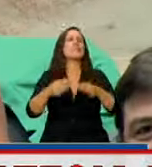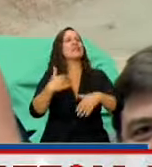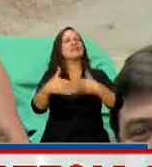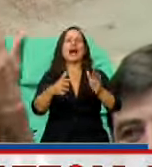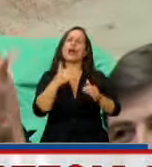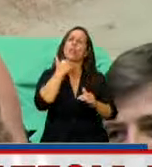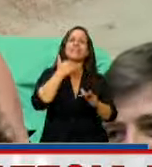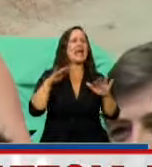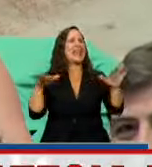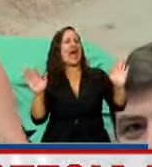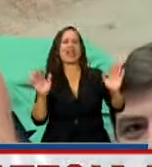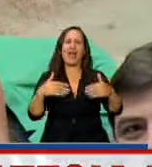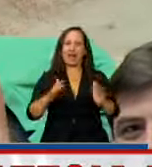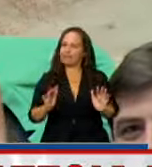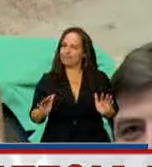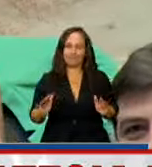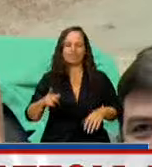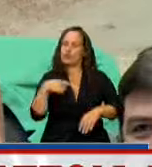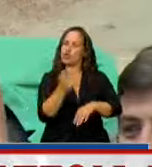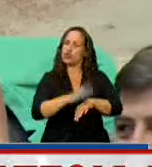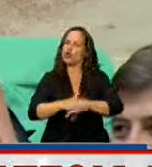no estarían de acuerdo con